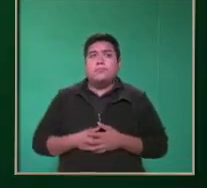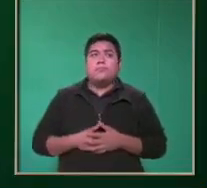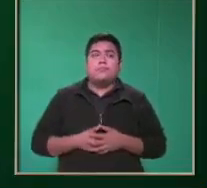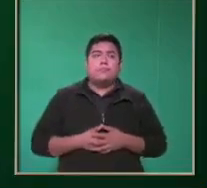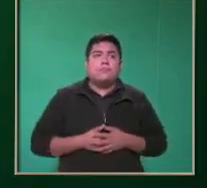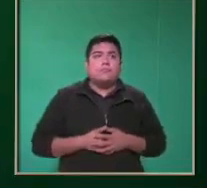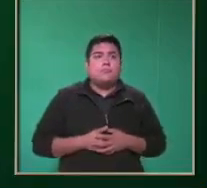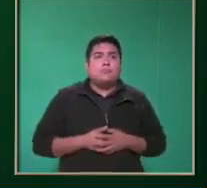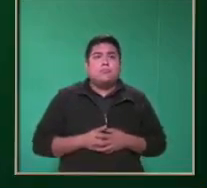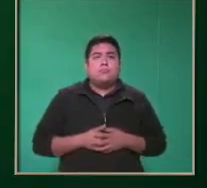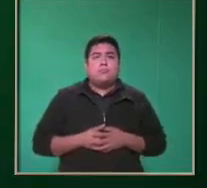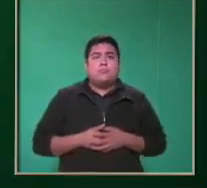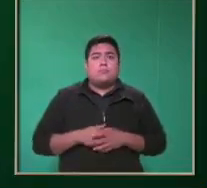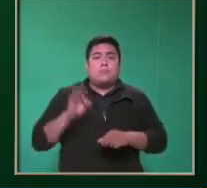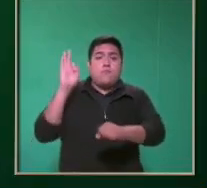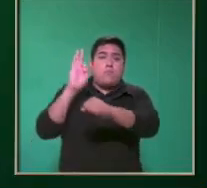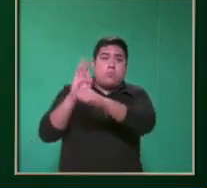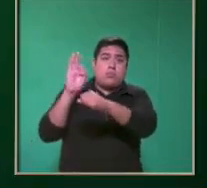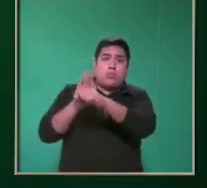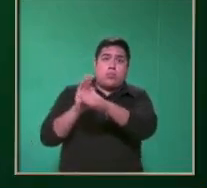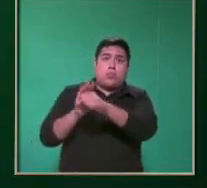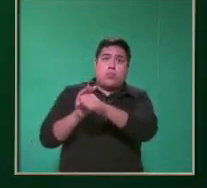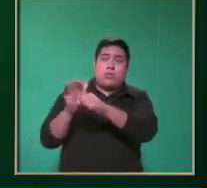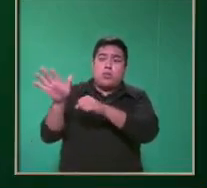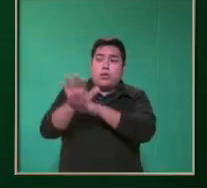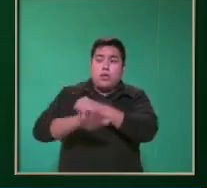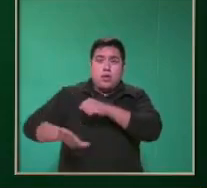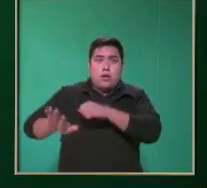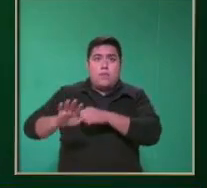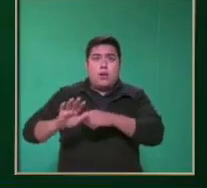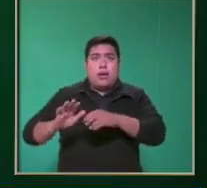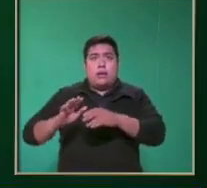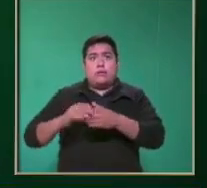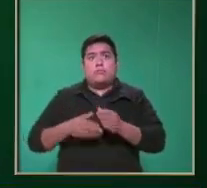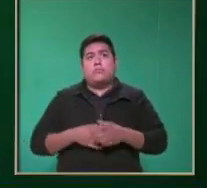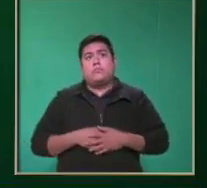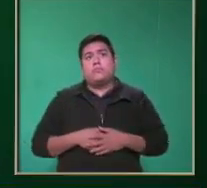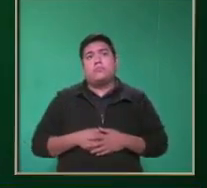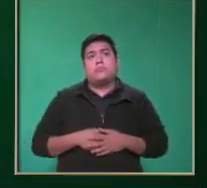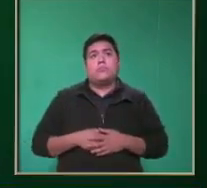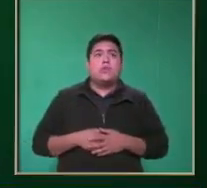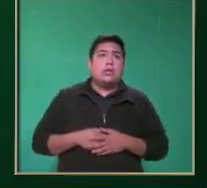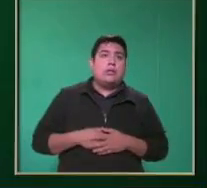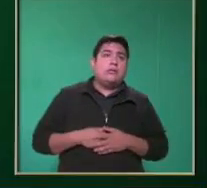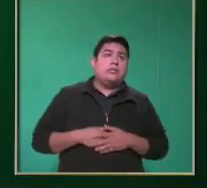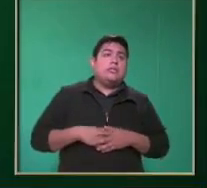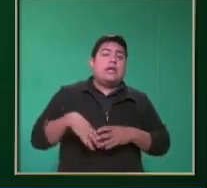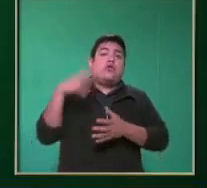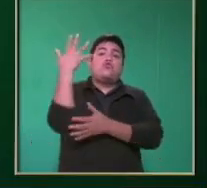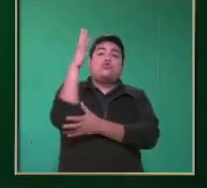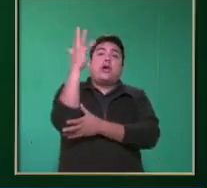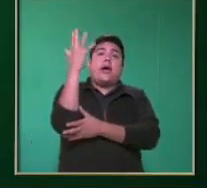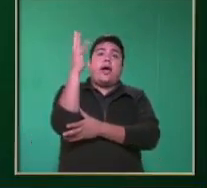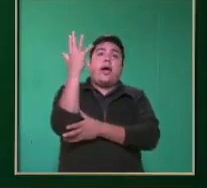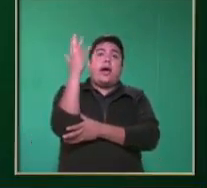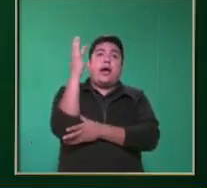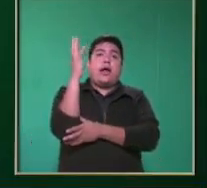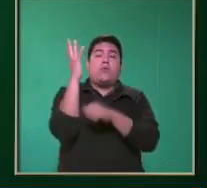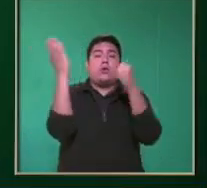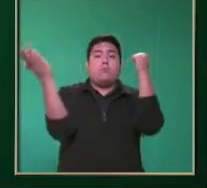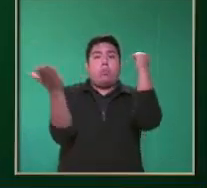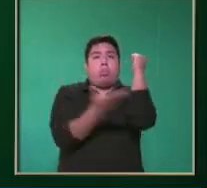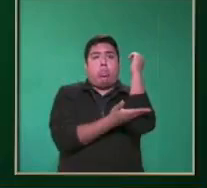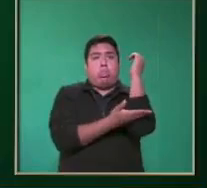asunto de proteger el recurso para que no se termine. La deforestación debido a la tala desmedida